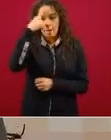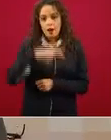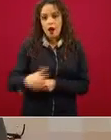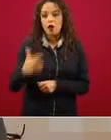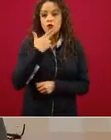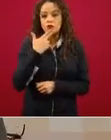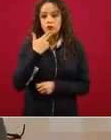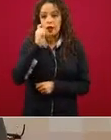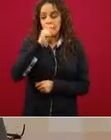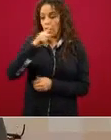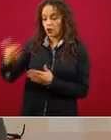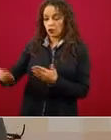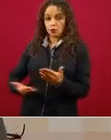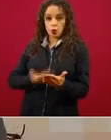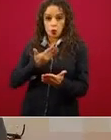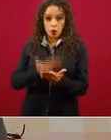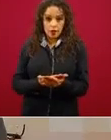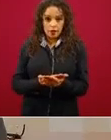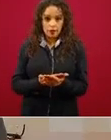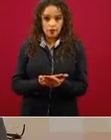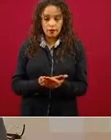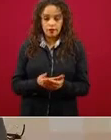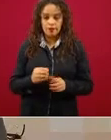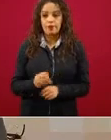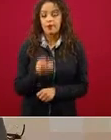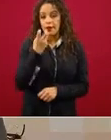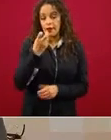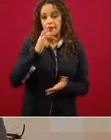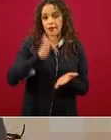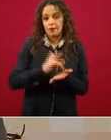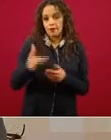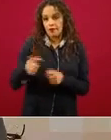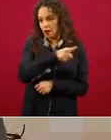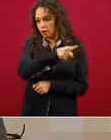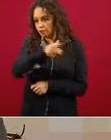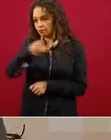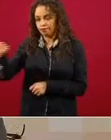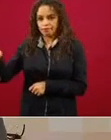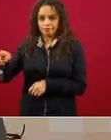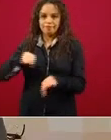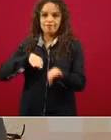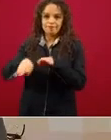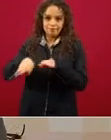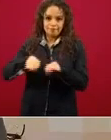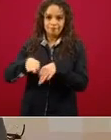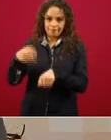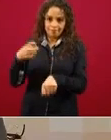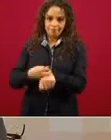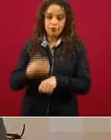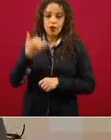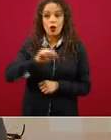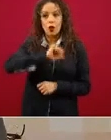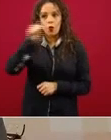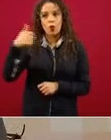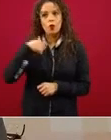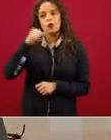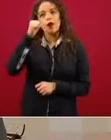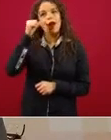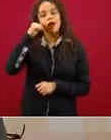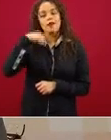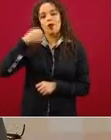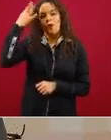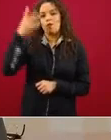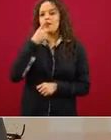propuesta muy sofisticada que originalmente existía, fue gracias a ellas y a ellos. Y lo otro que no quiero olvidar decir, porque ayer se me pasó